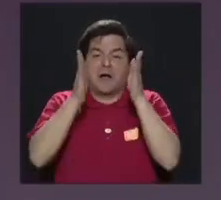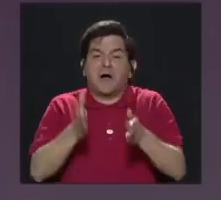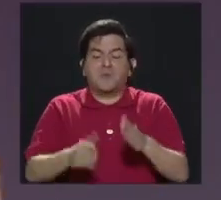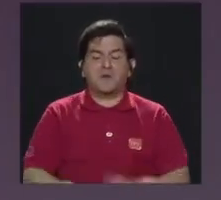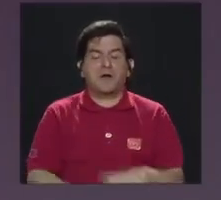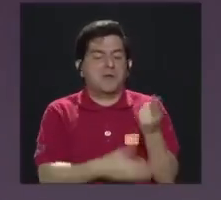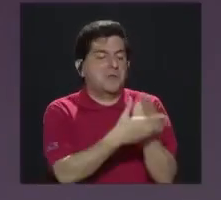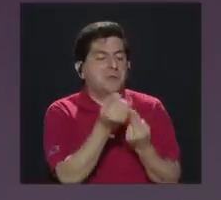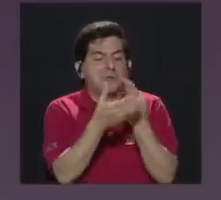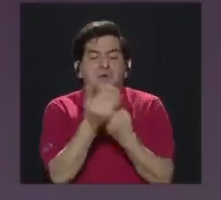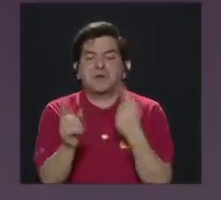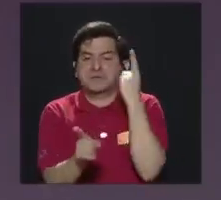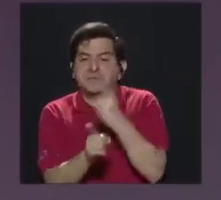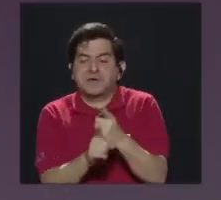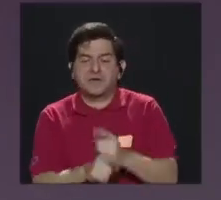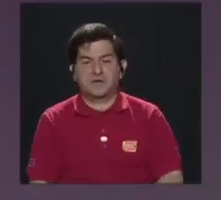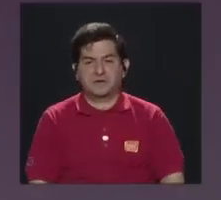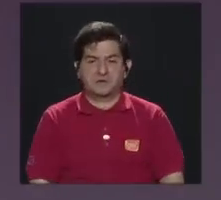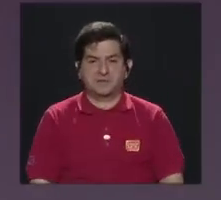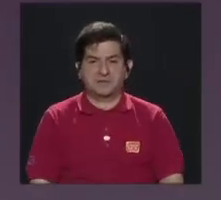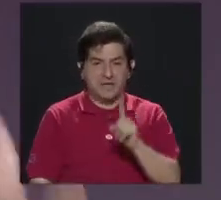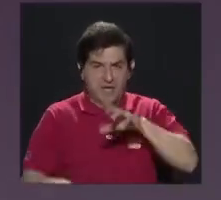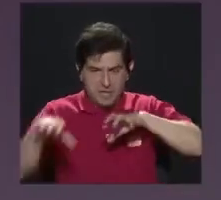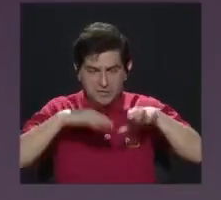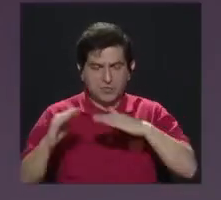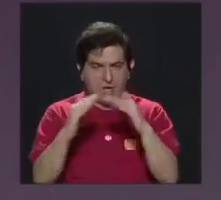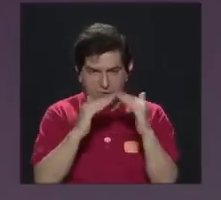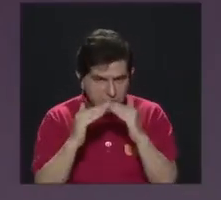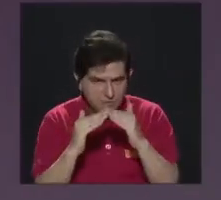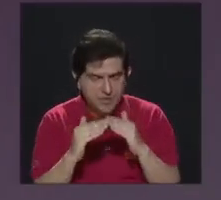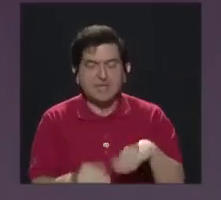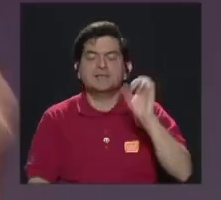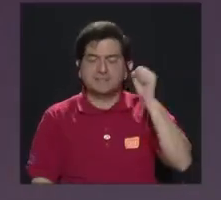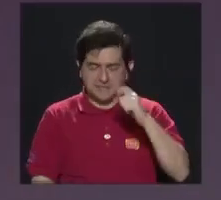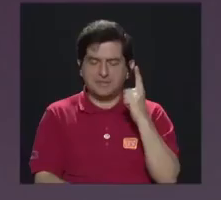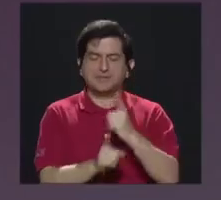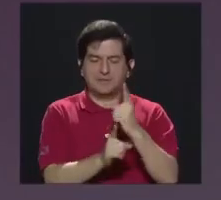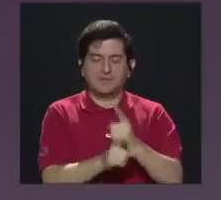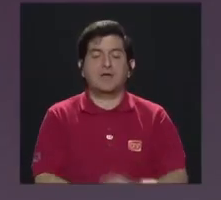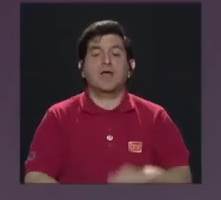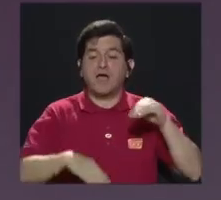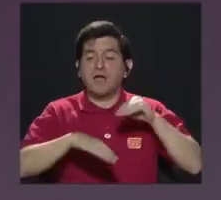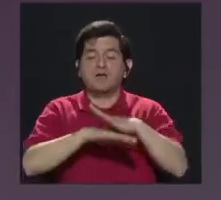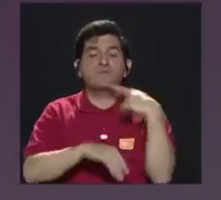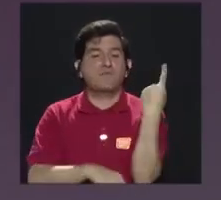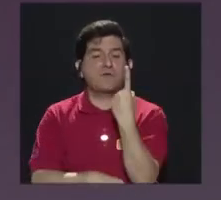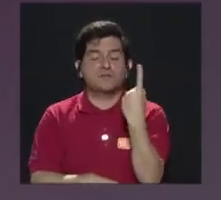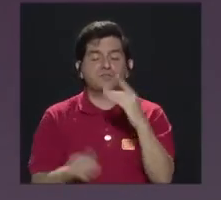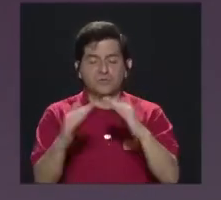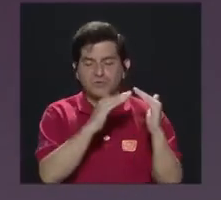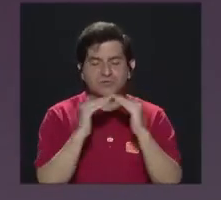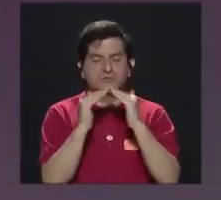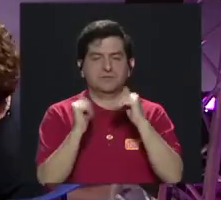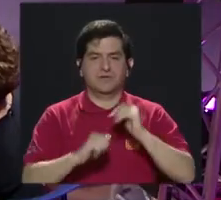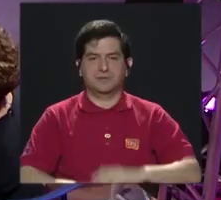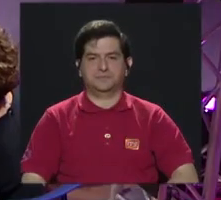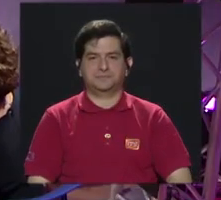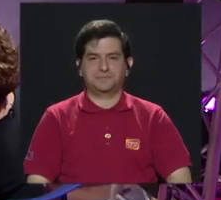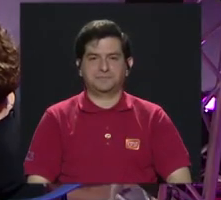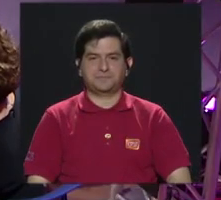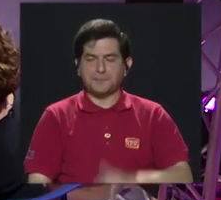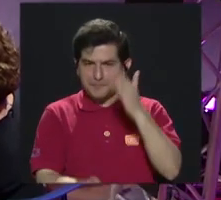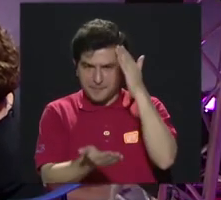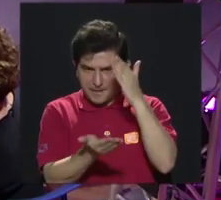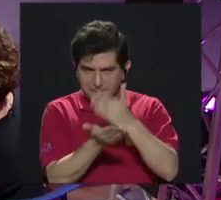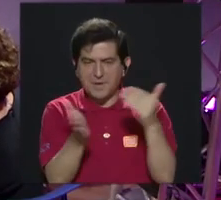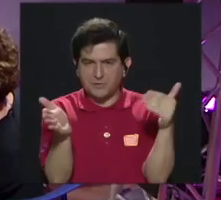las parejas que corresponda, con sus testigos. Es un acto civil. Es un acto totalmente civil y con consecuencias únicamente civiles. Vamos a hacer un